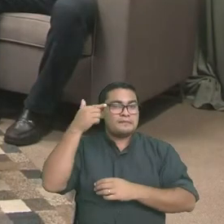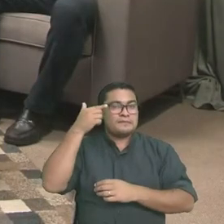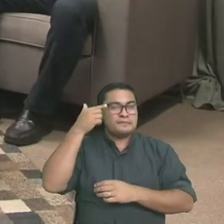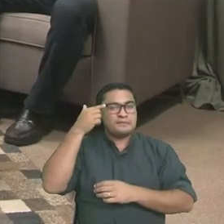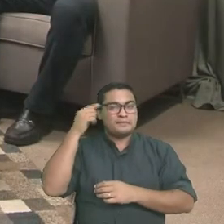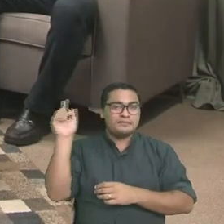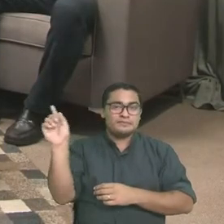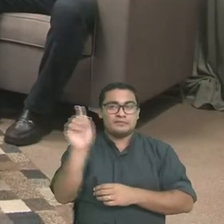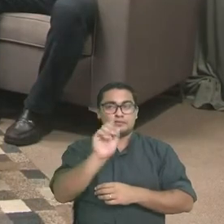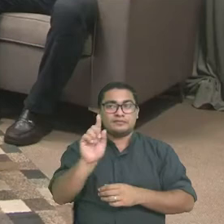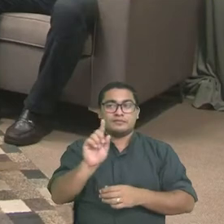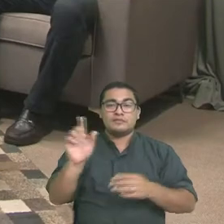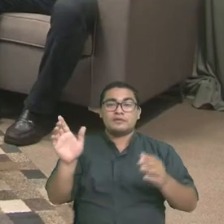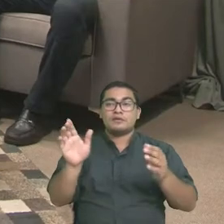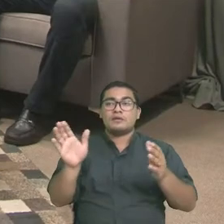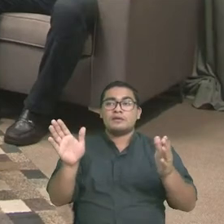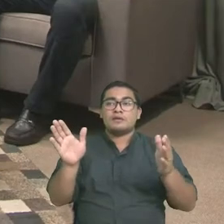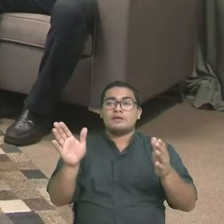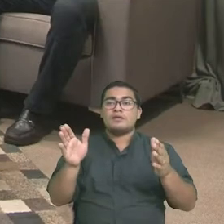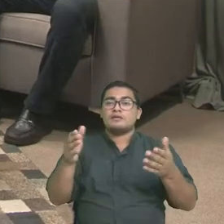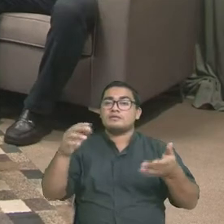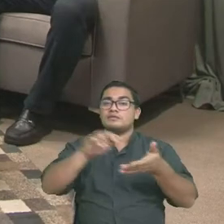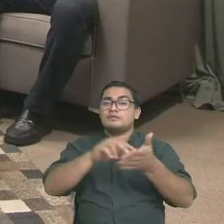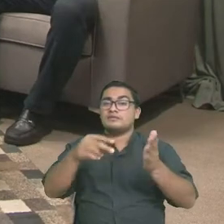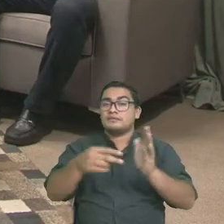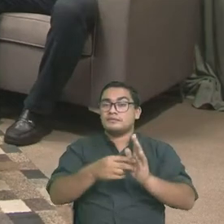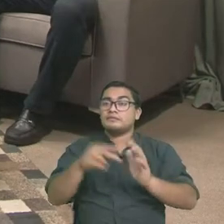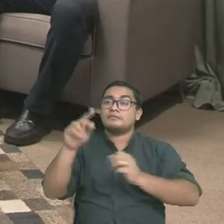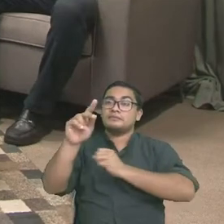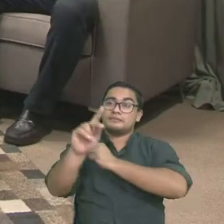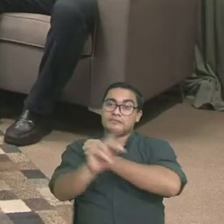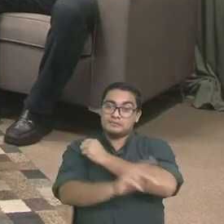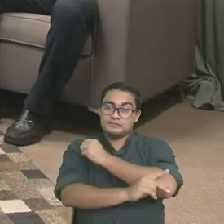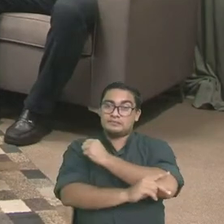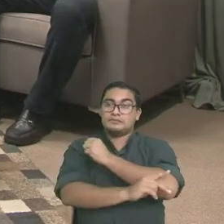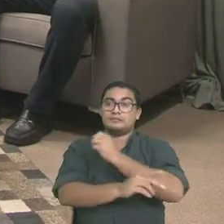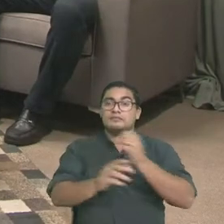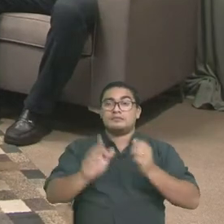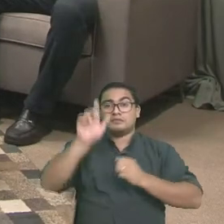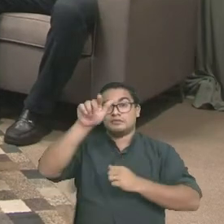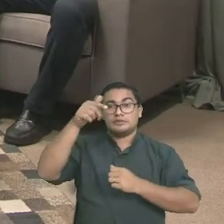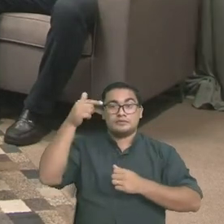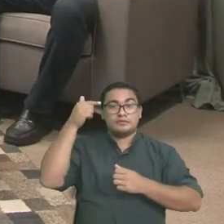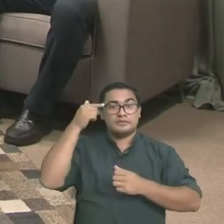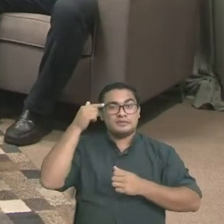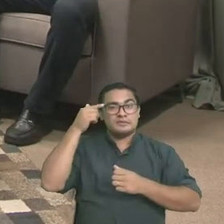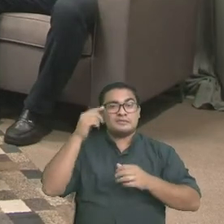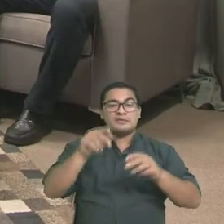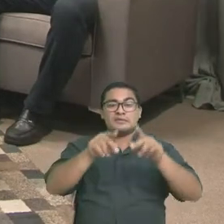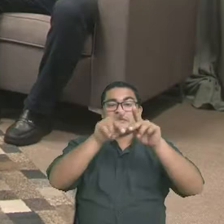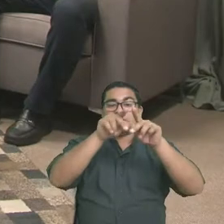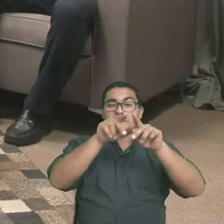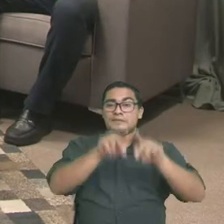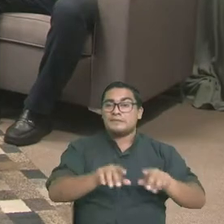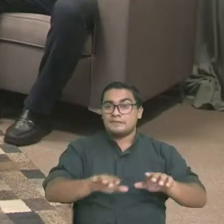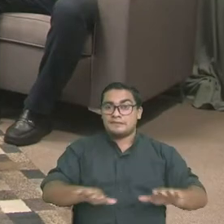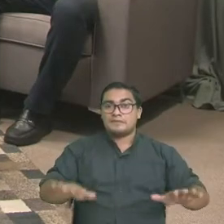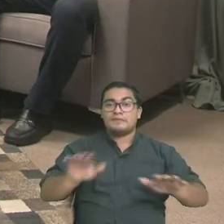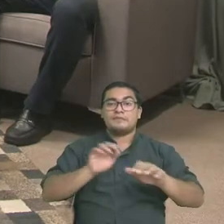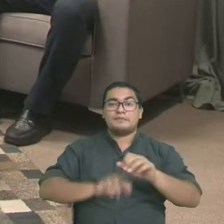un documento de país, un documento de Estado, que es el Plan Nacional de Desarrollo